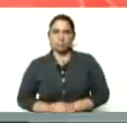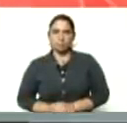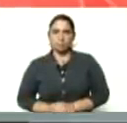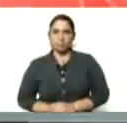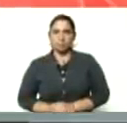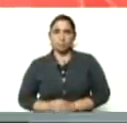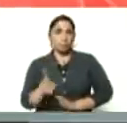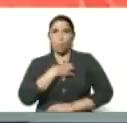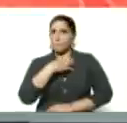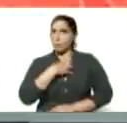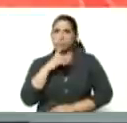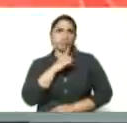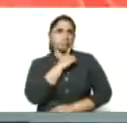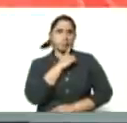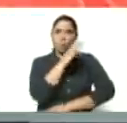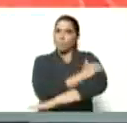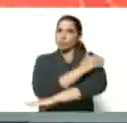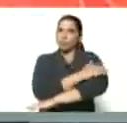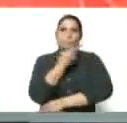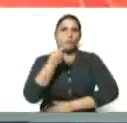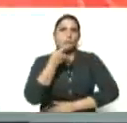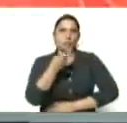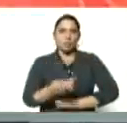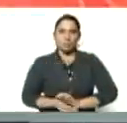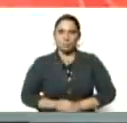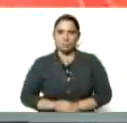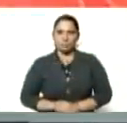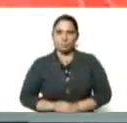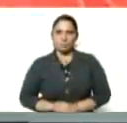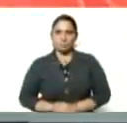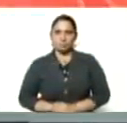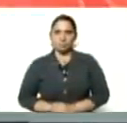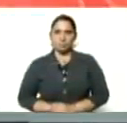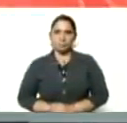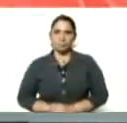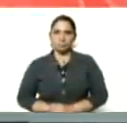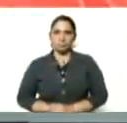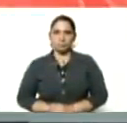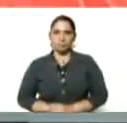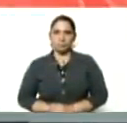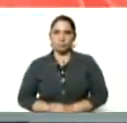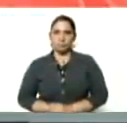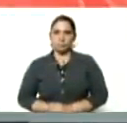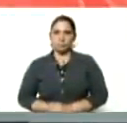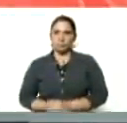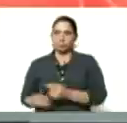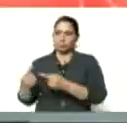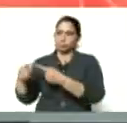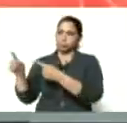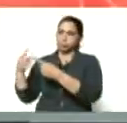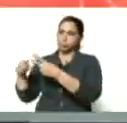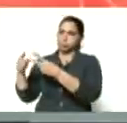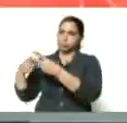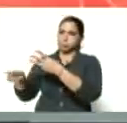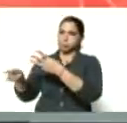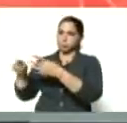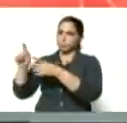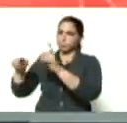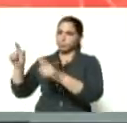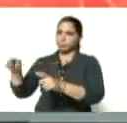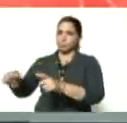No se puede llamar a oposición política a los restos del trumpismo